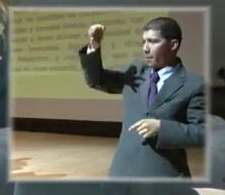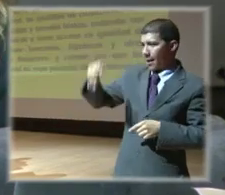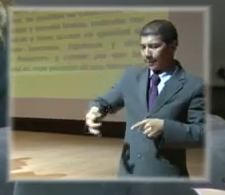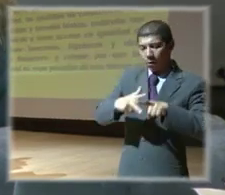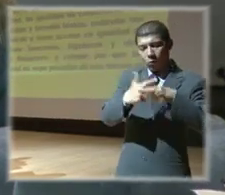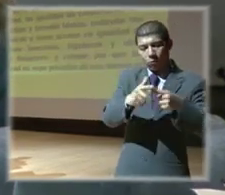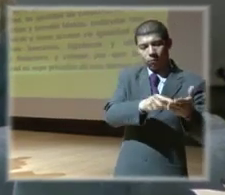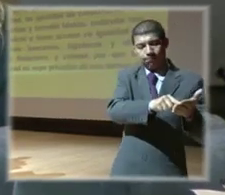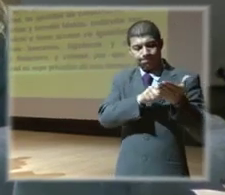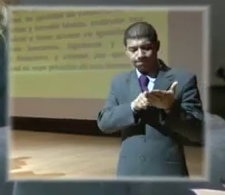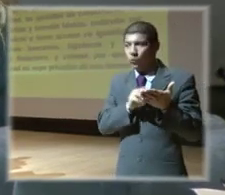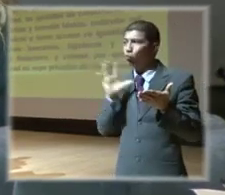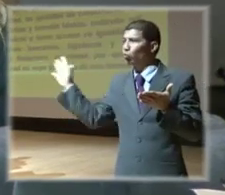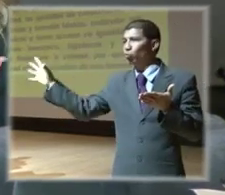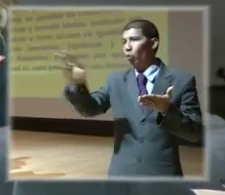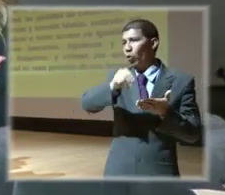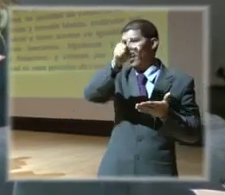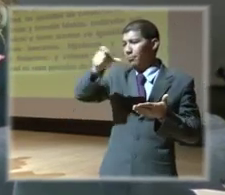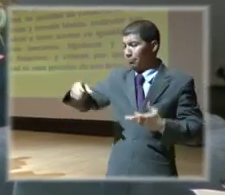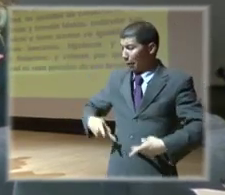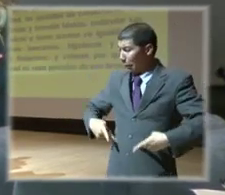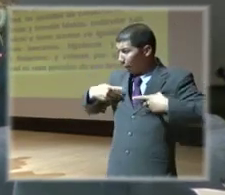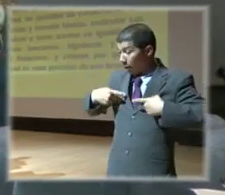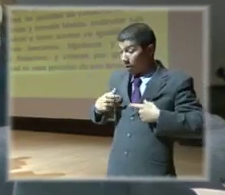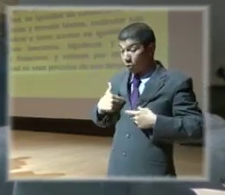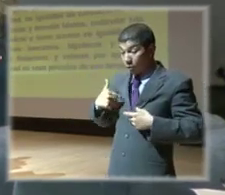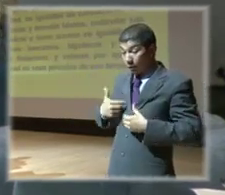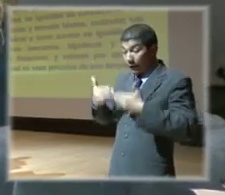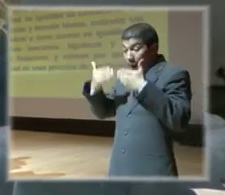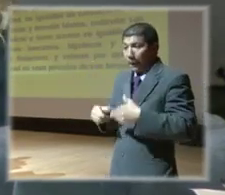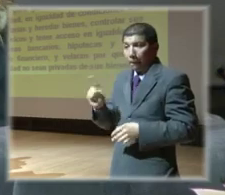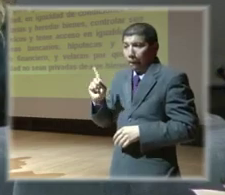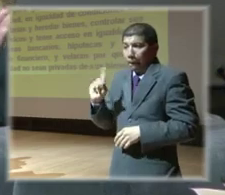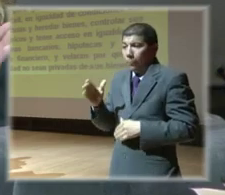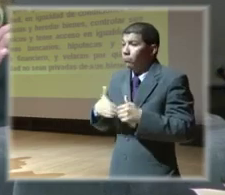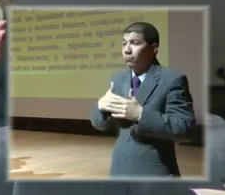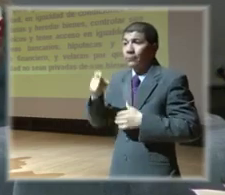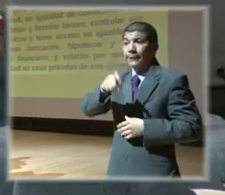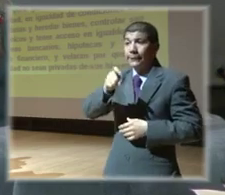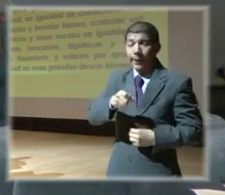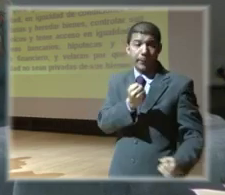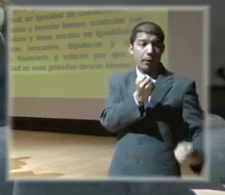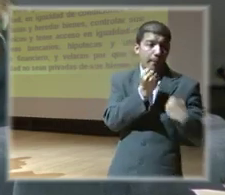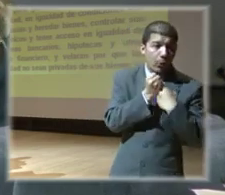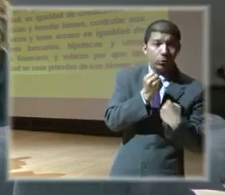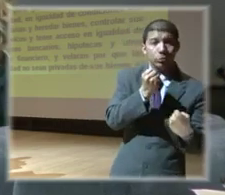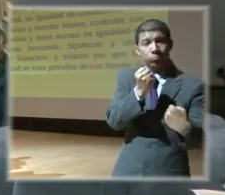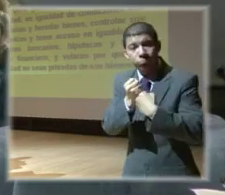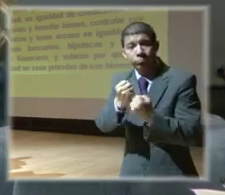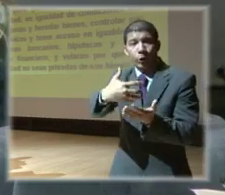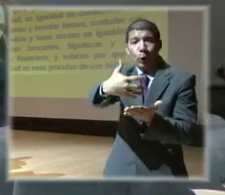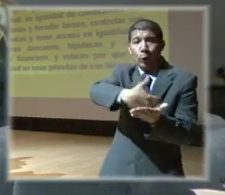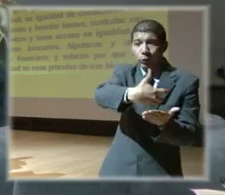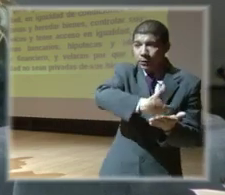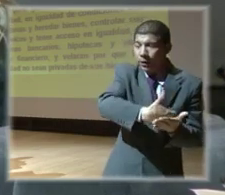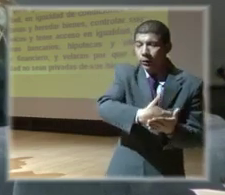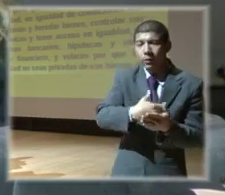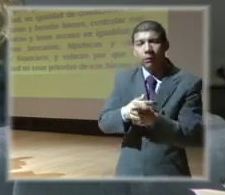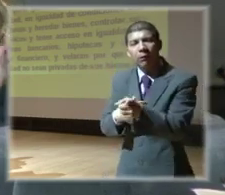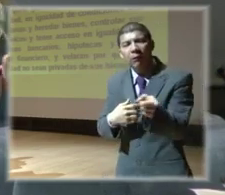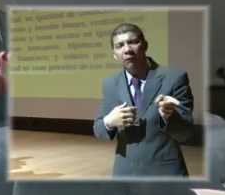que utilizamos todas las personas en nuestra vida cotidiana. Es decir, pensemos, siempre tenemos redes de apoyos que son